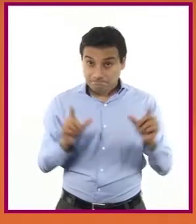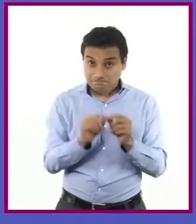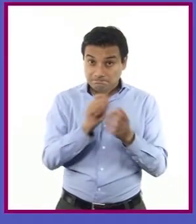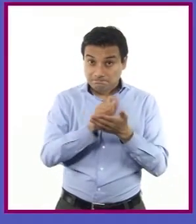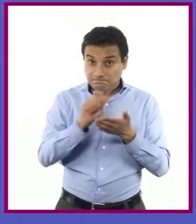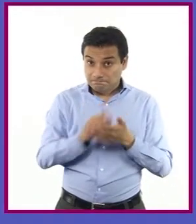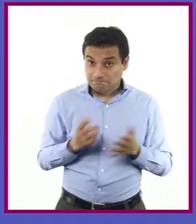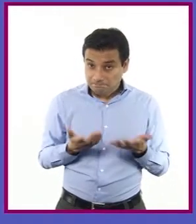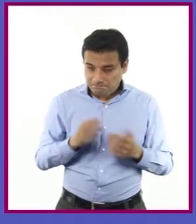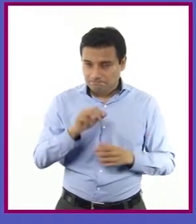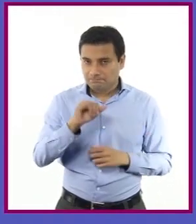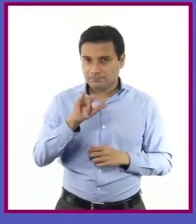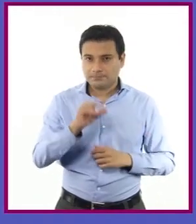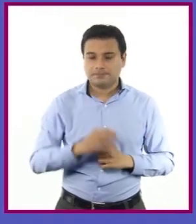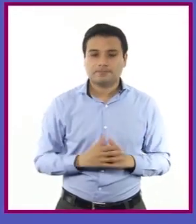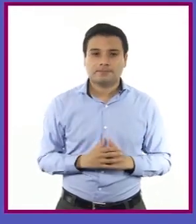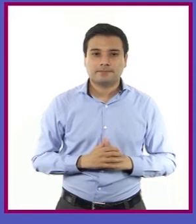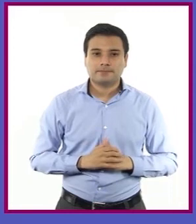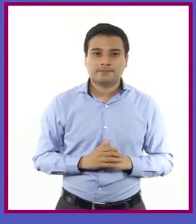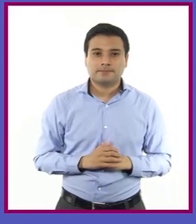de...